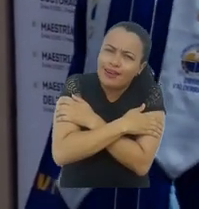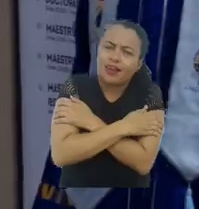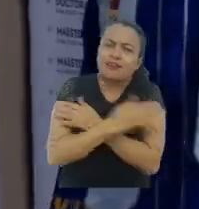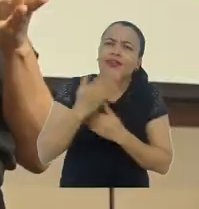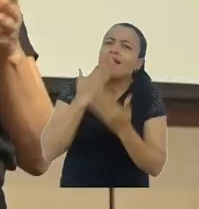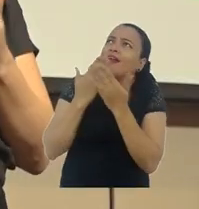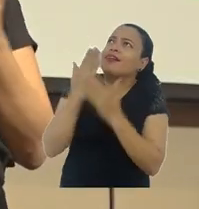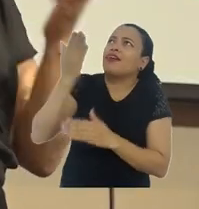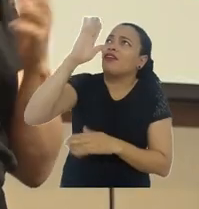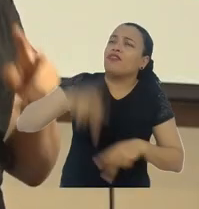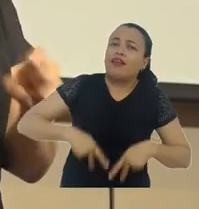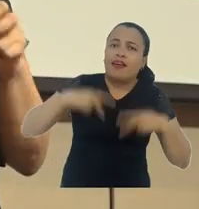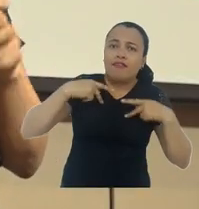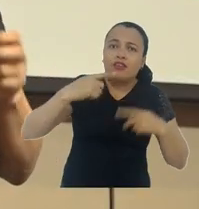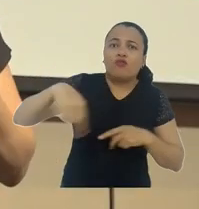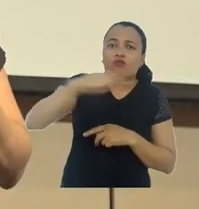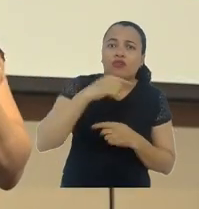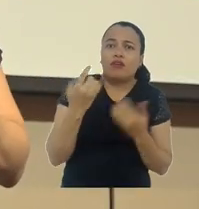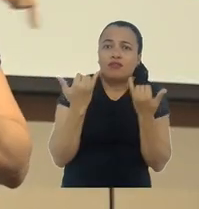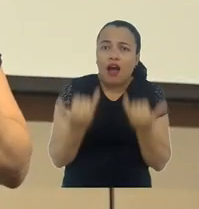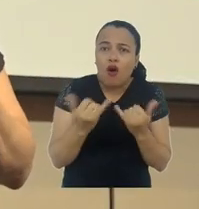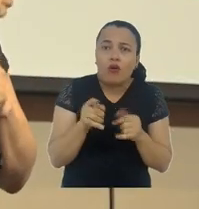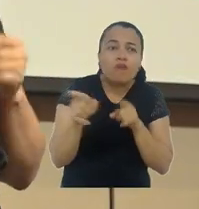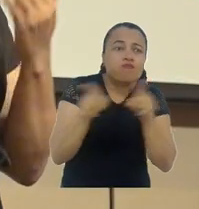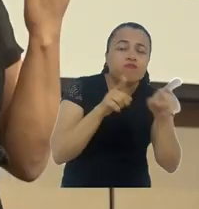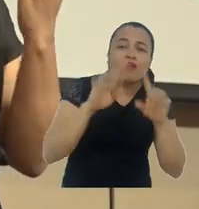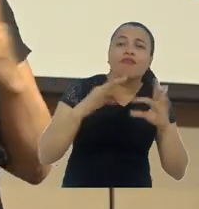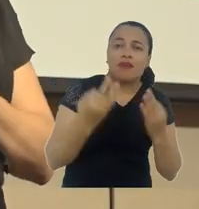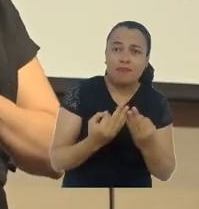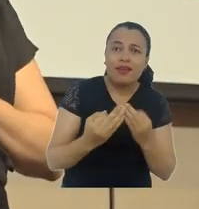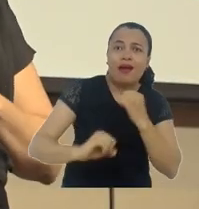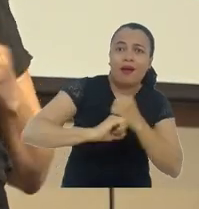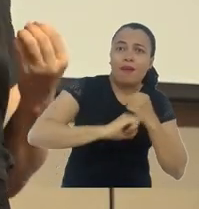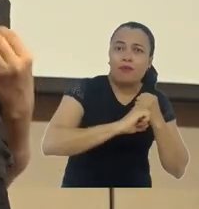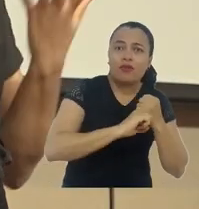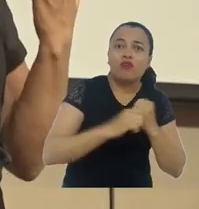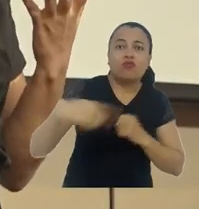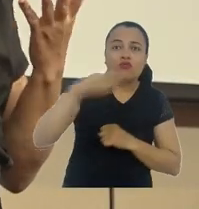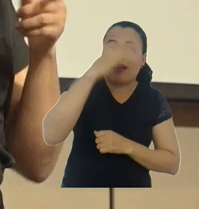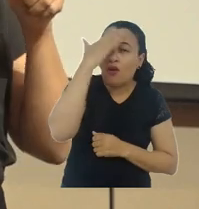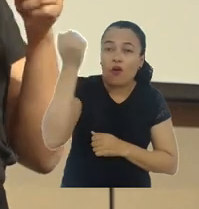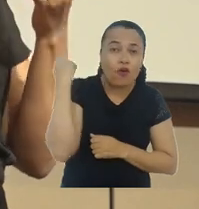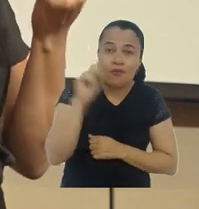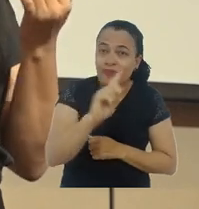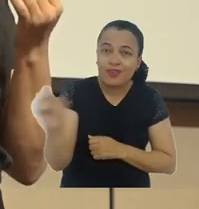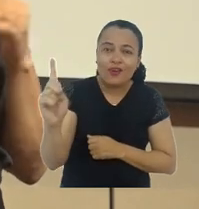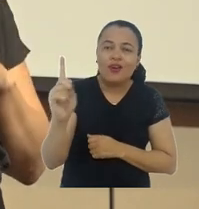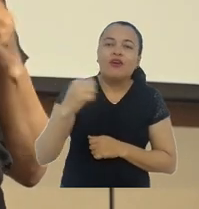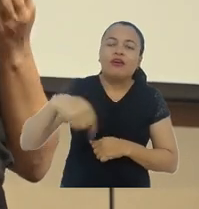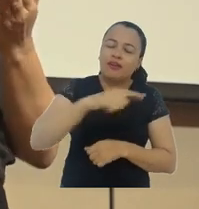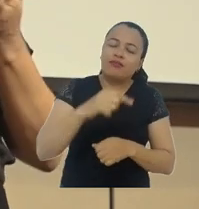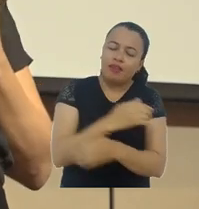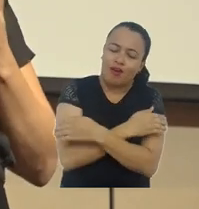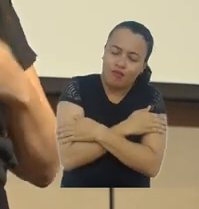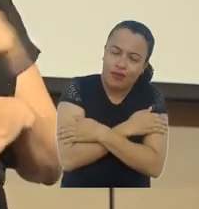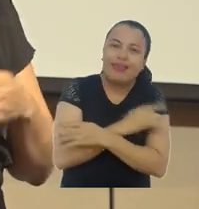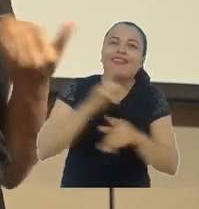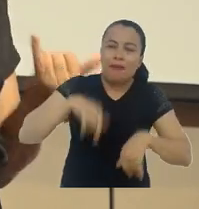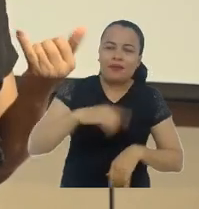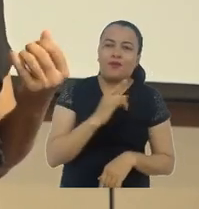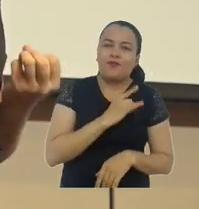gracias al Dios de la vida por tenerlos, por tener quien esté aquí con ustedes. Y no olviden que así como ese fuerte